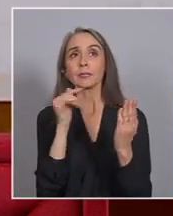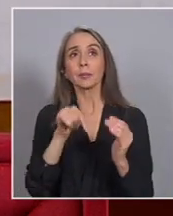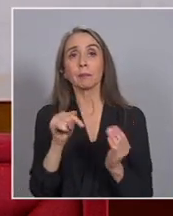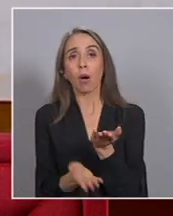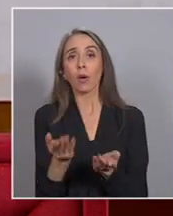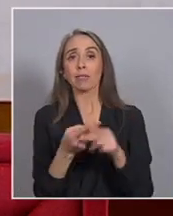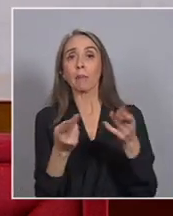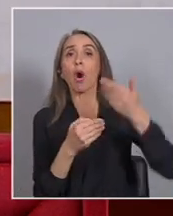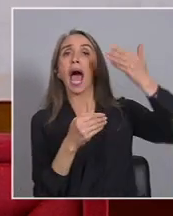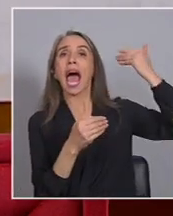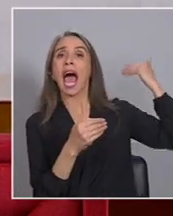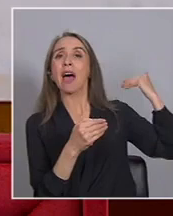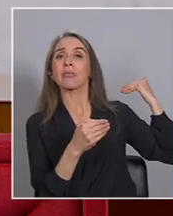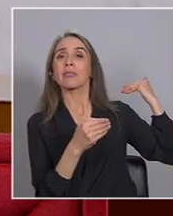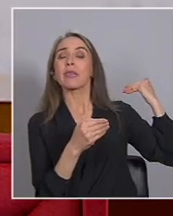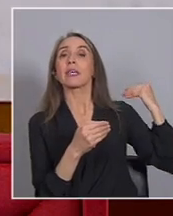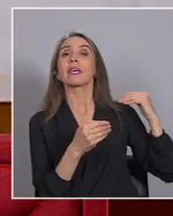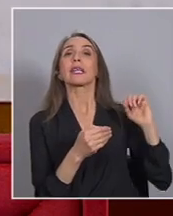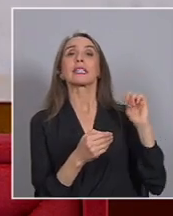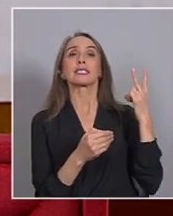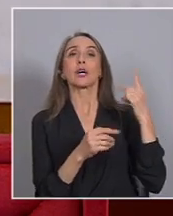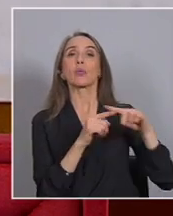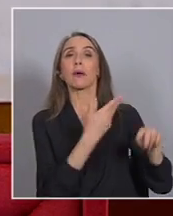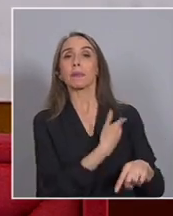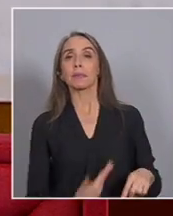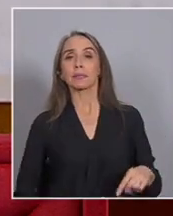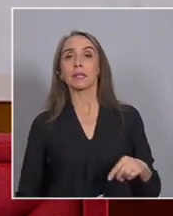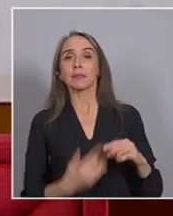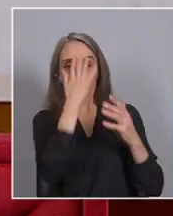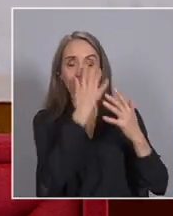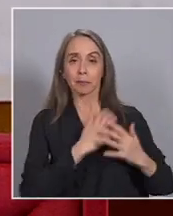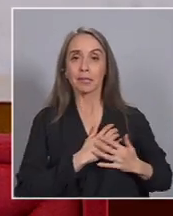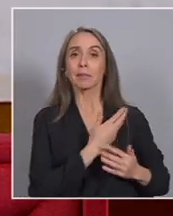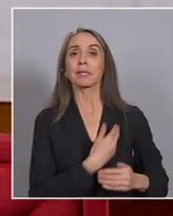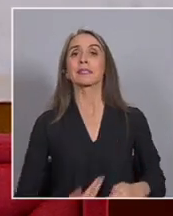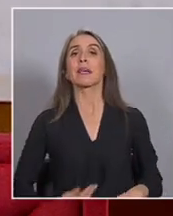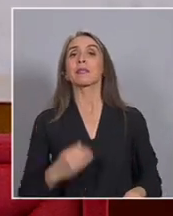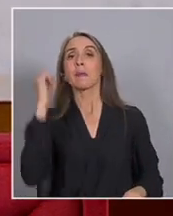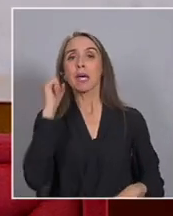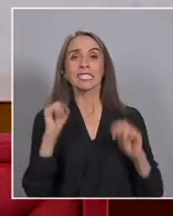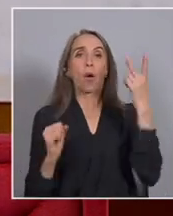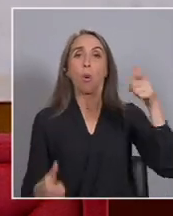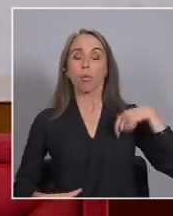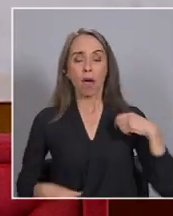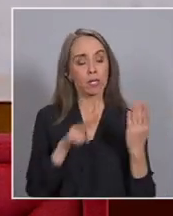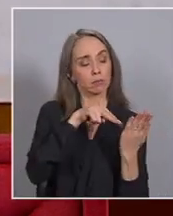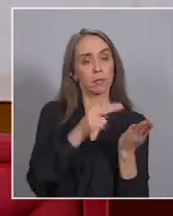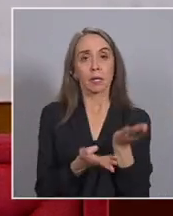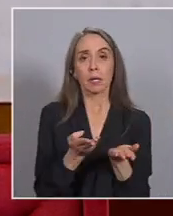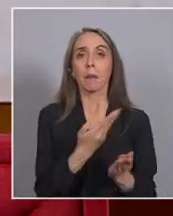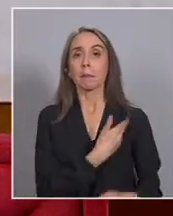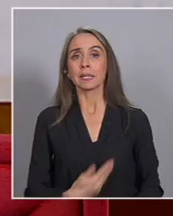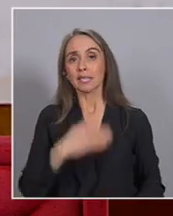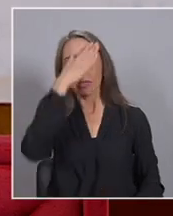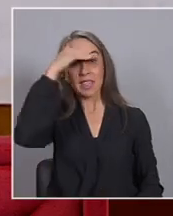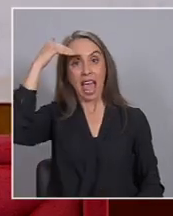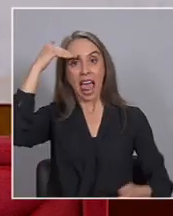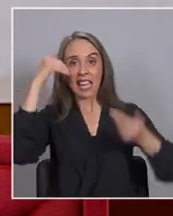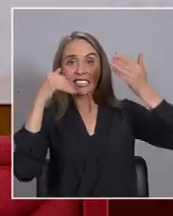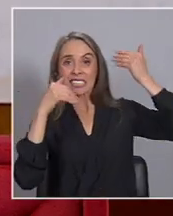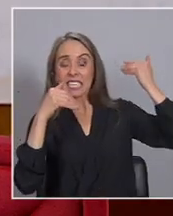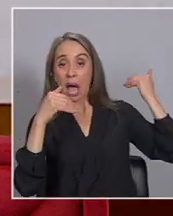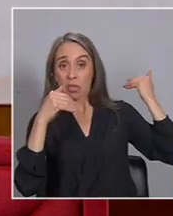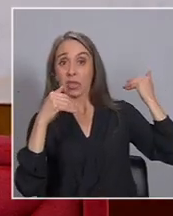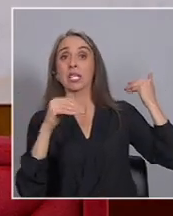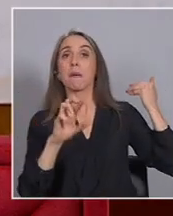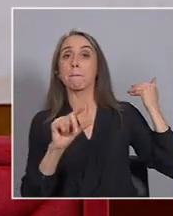ocasión cuentas públicas antiguas de los segundos mandatos de gobierno de quienes nos antecedieron y veía una cita del presidente Alessandri Palma,